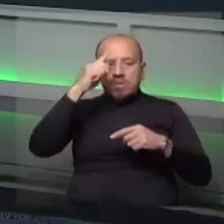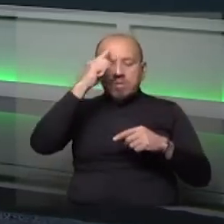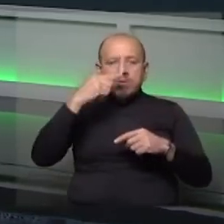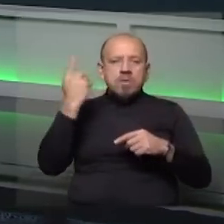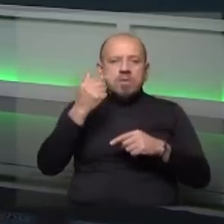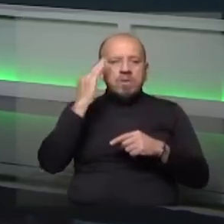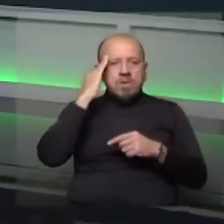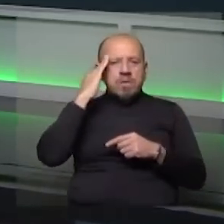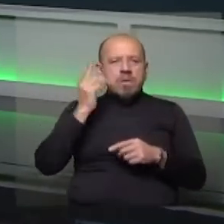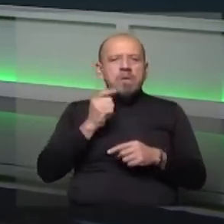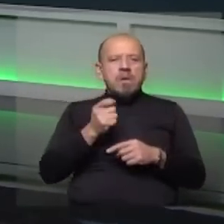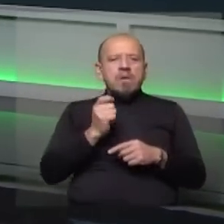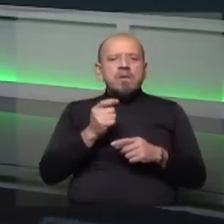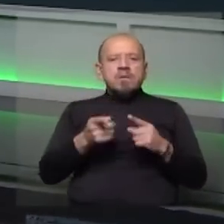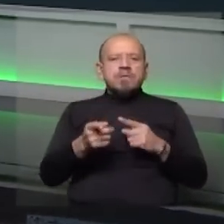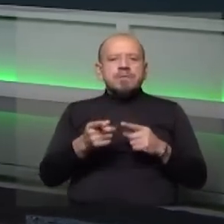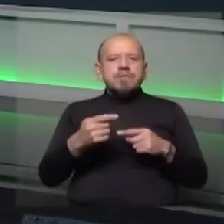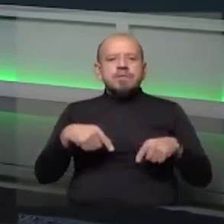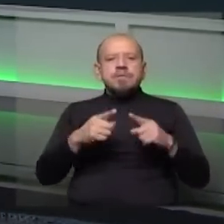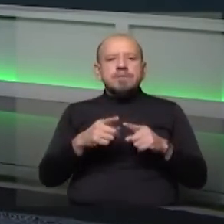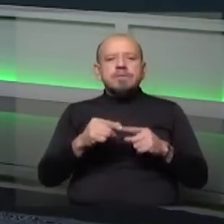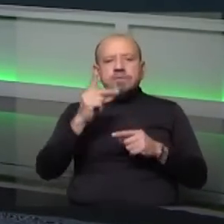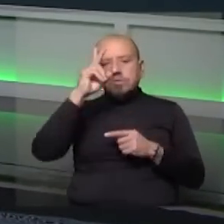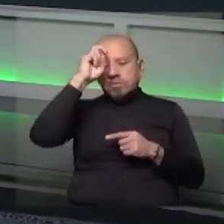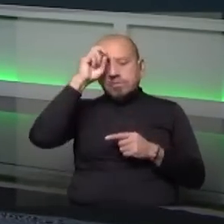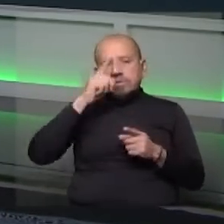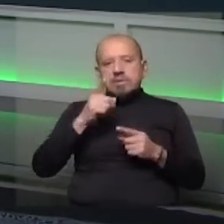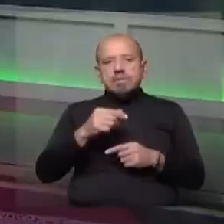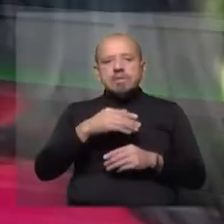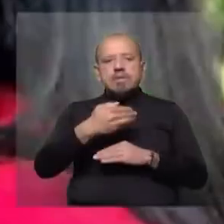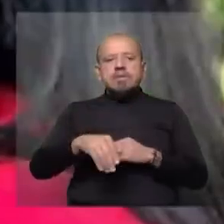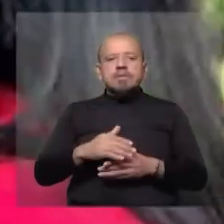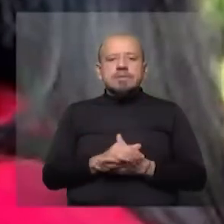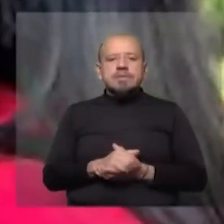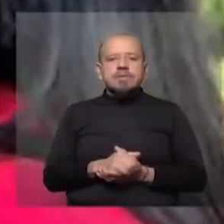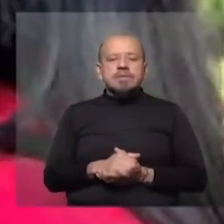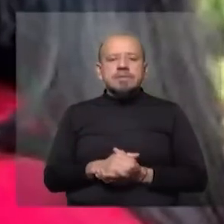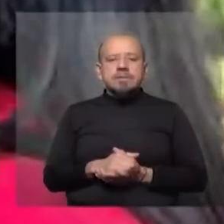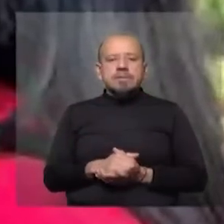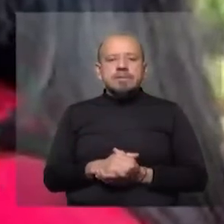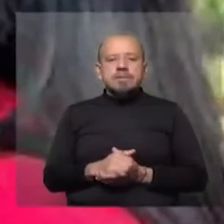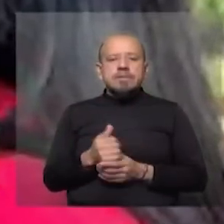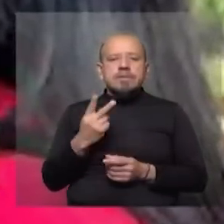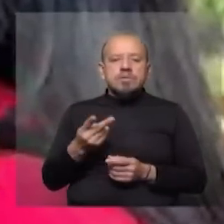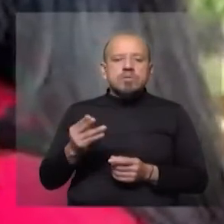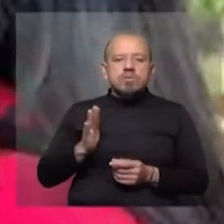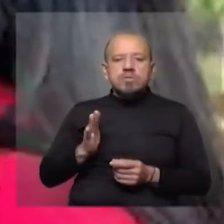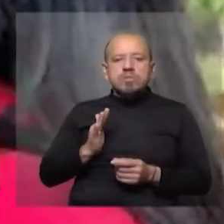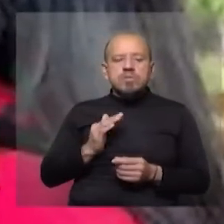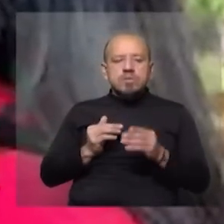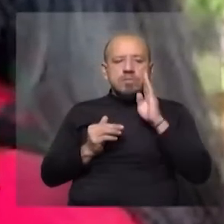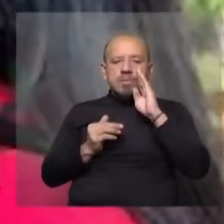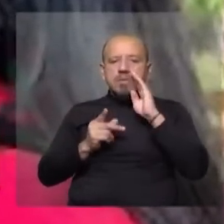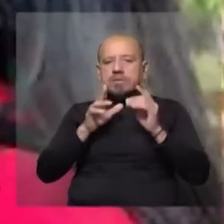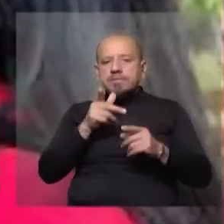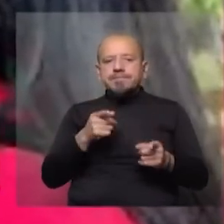para determinar Quién fue el autor de la masacre del hospital en el norte de gaza las dos mujeres estadounidenses madre